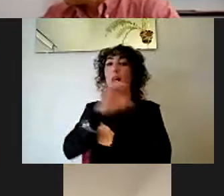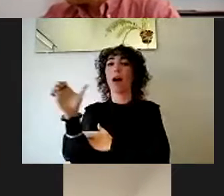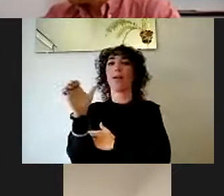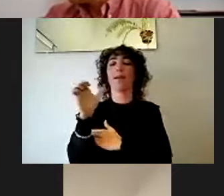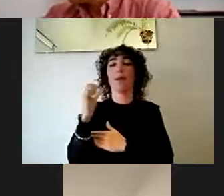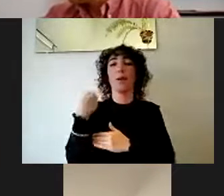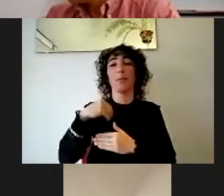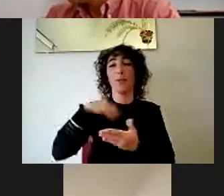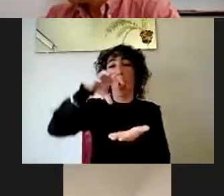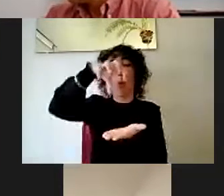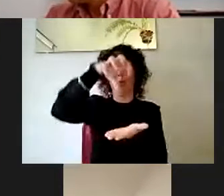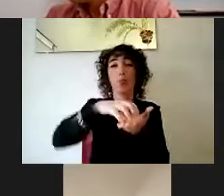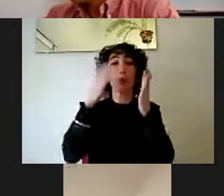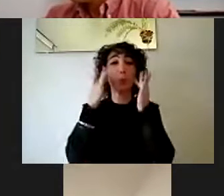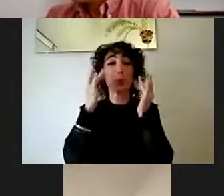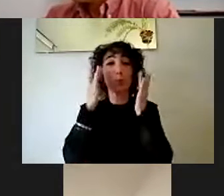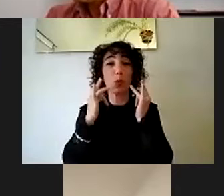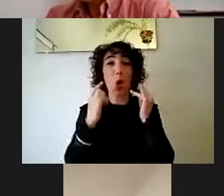8.000 a 12.000 metros cúbicos.